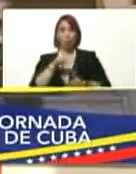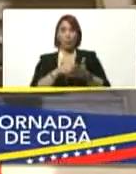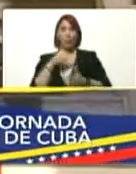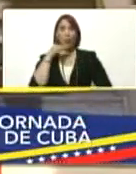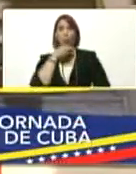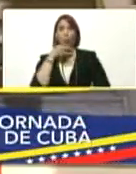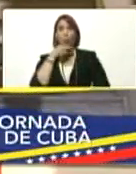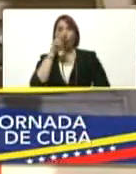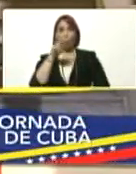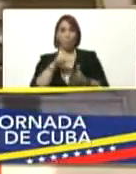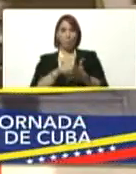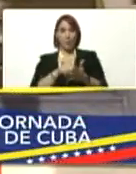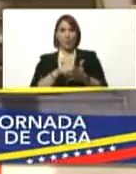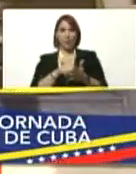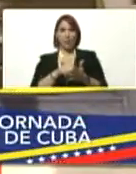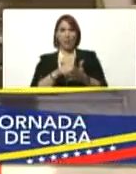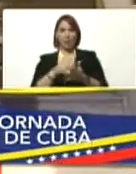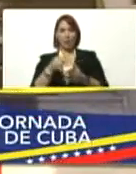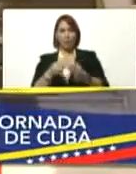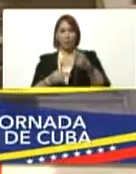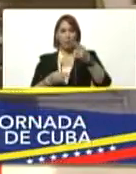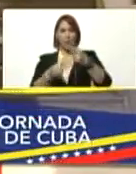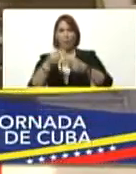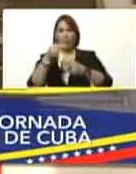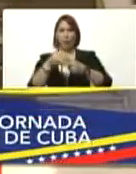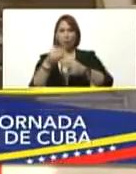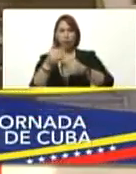2000, se fueron construyendo